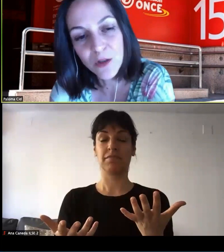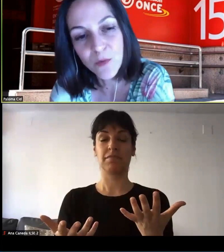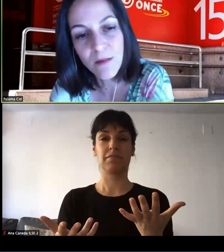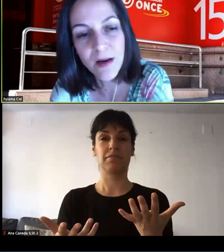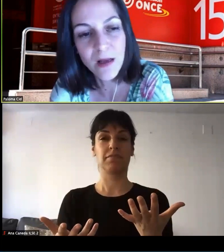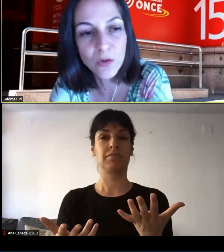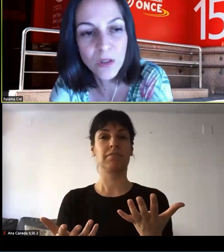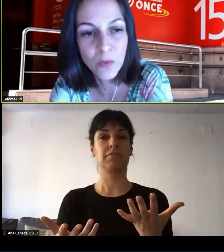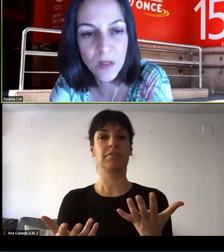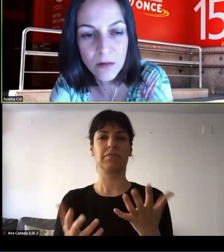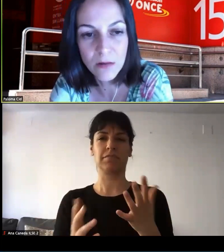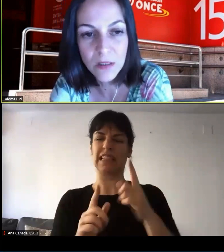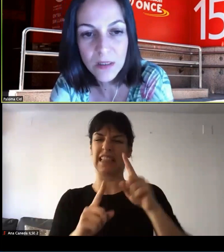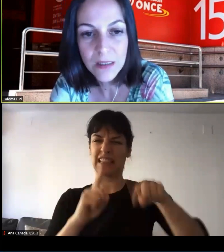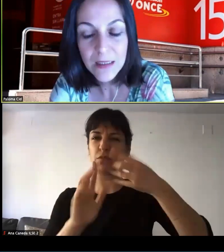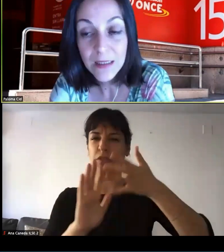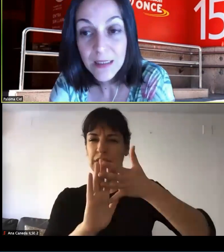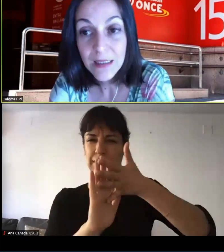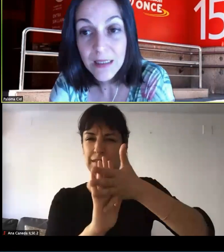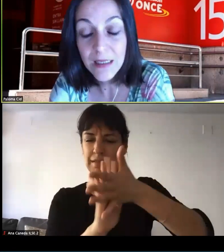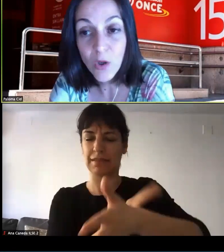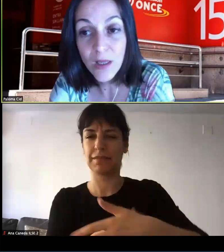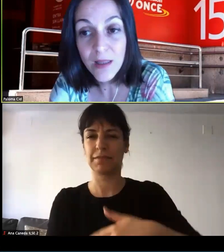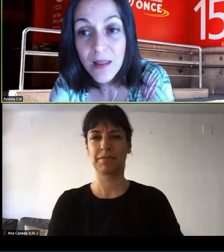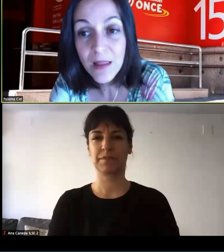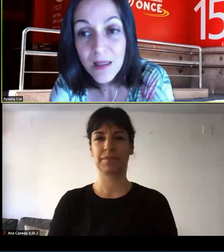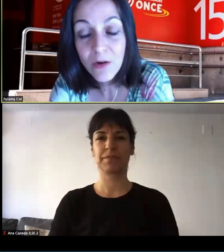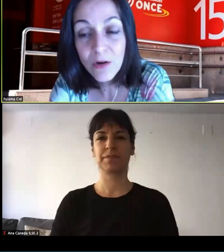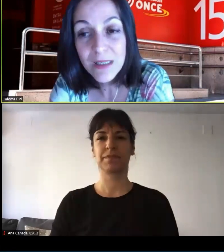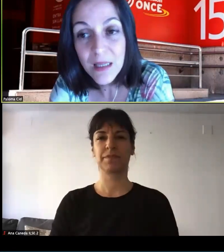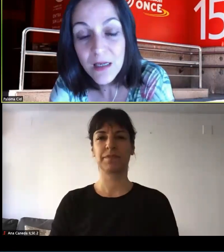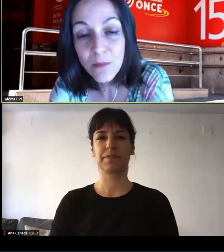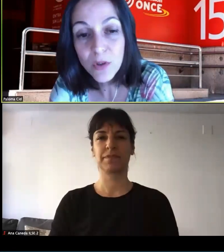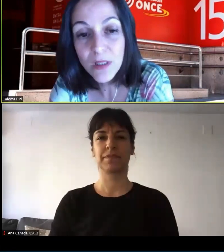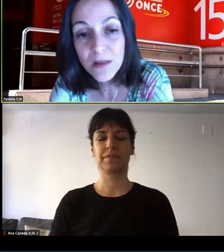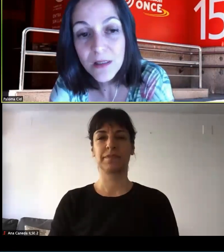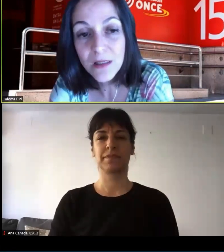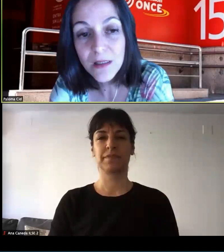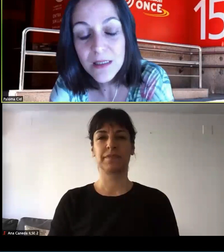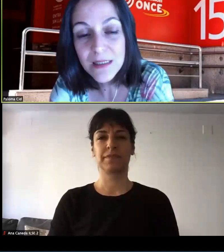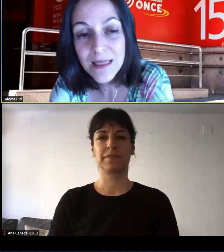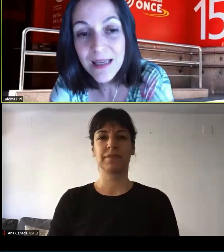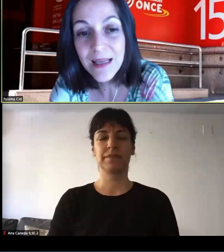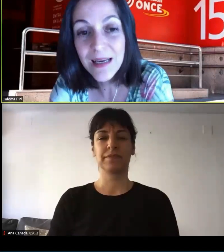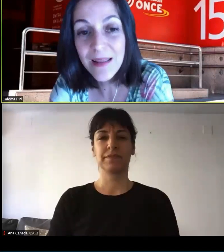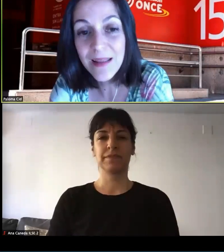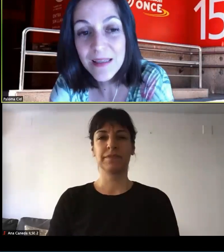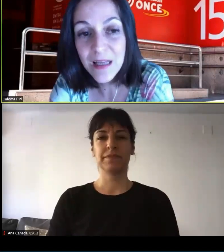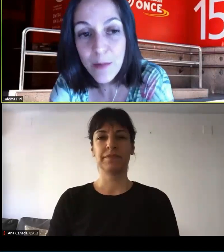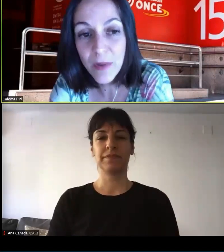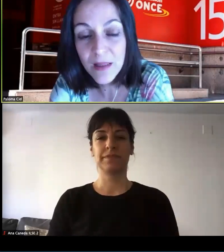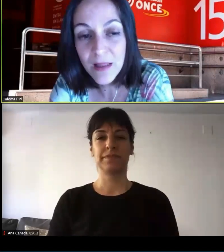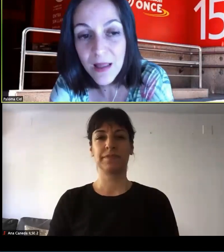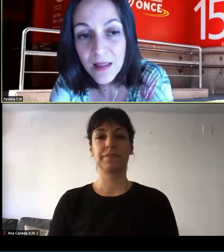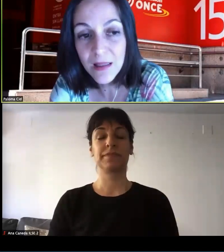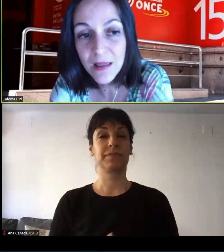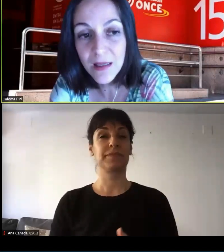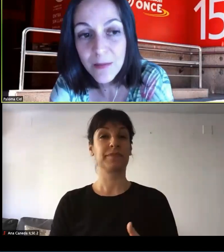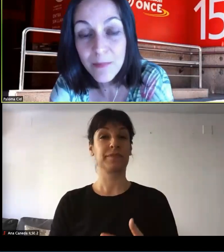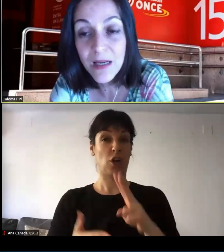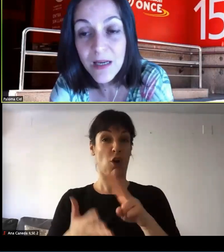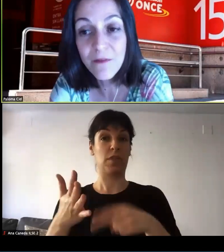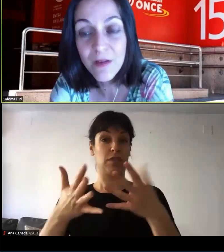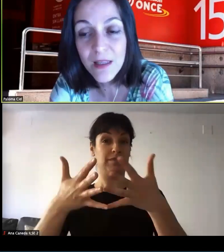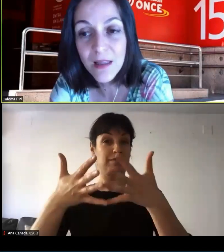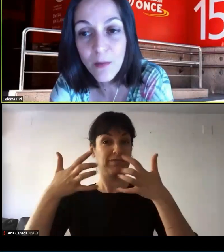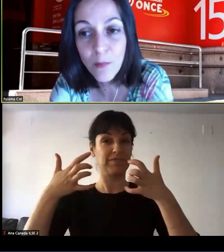que os voy a hablar a continuación. Y lo que dice, lo que es tan importante, es que la discapacidad